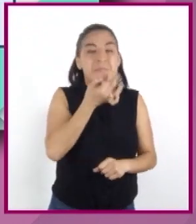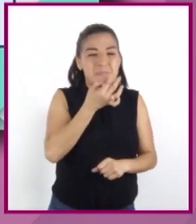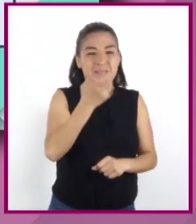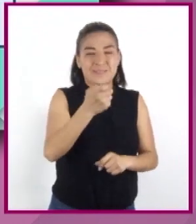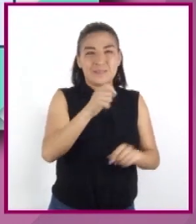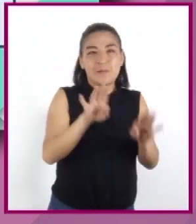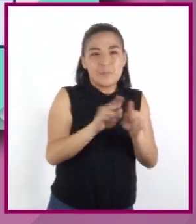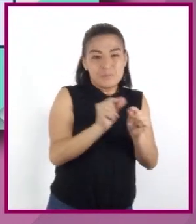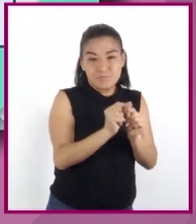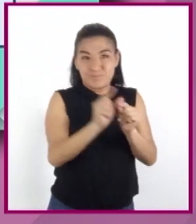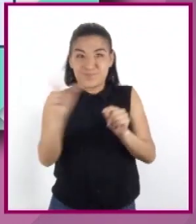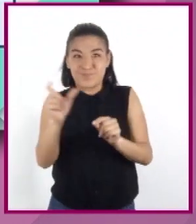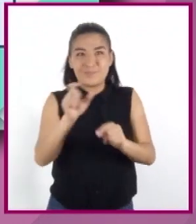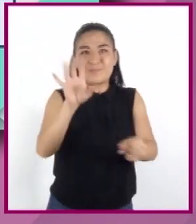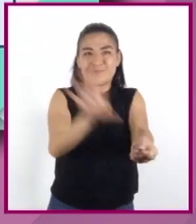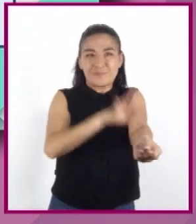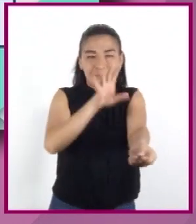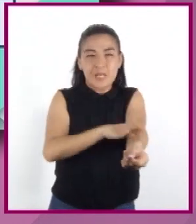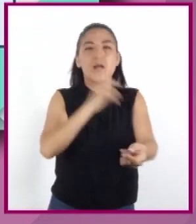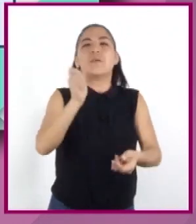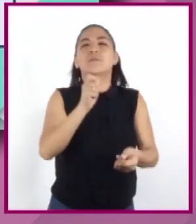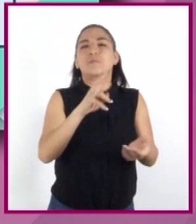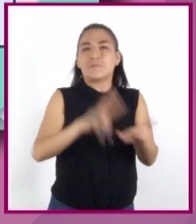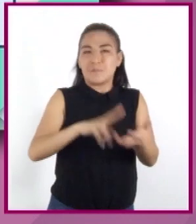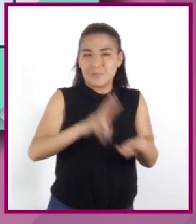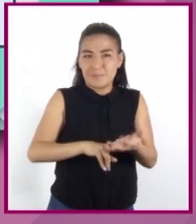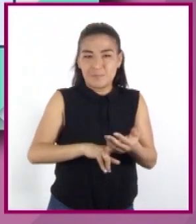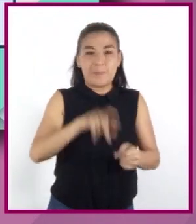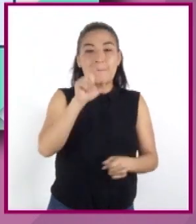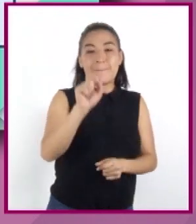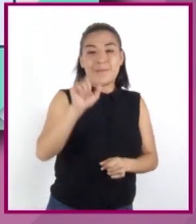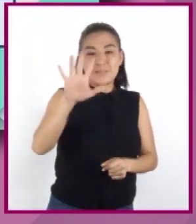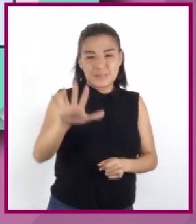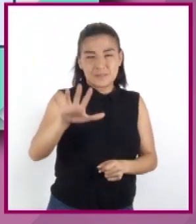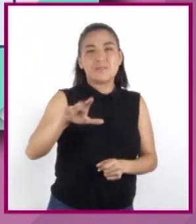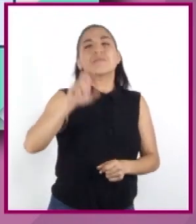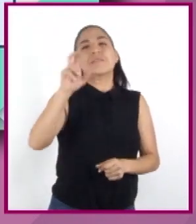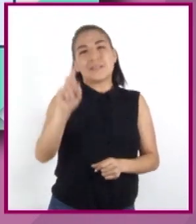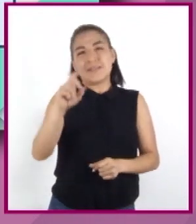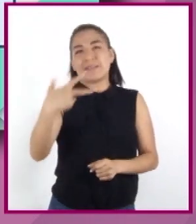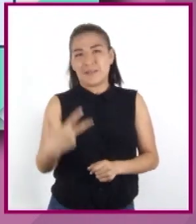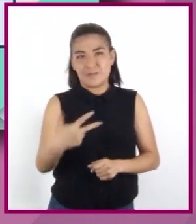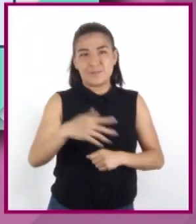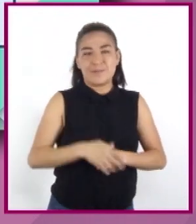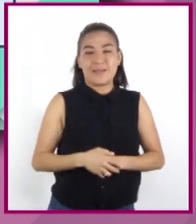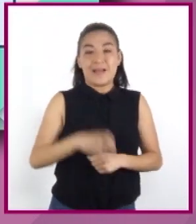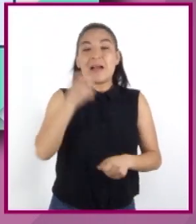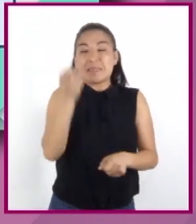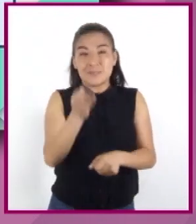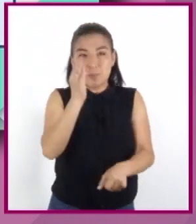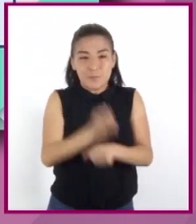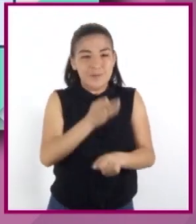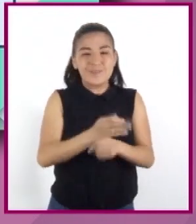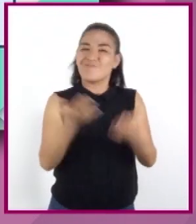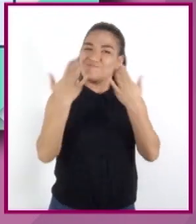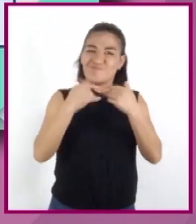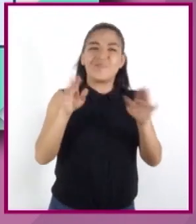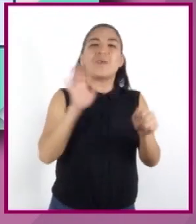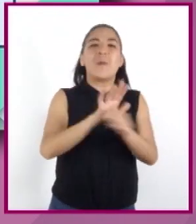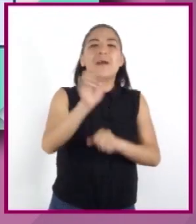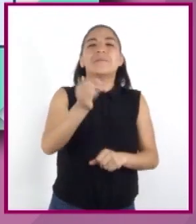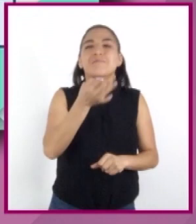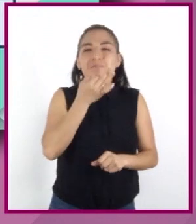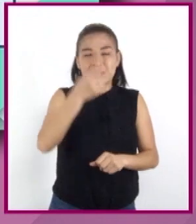carga al 100%, se usaron los valores 25 y 38. Hasta aquí aún no tenemos los minutos que tarda